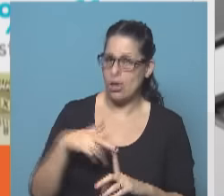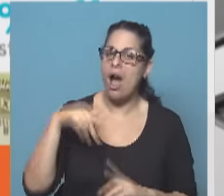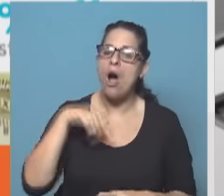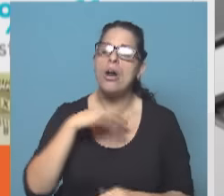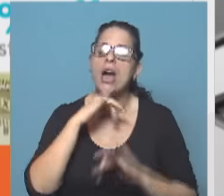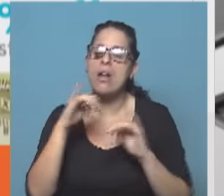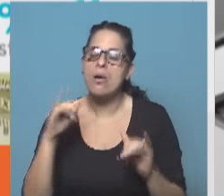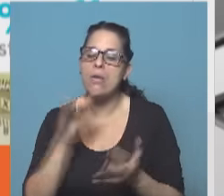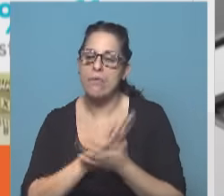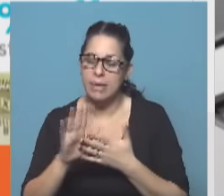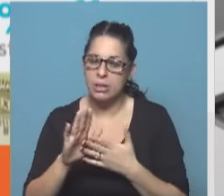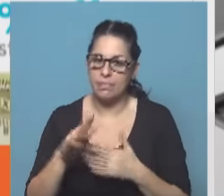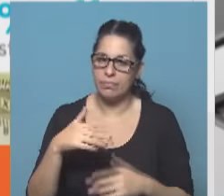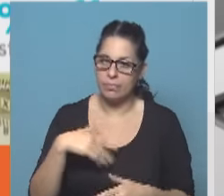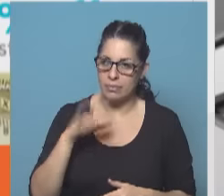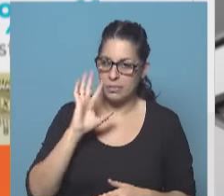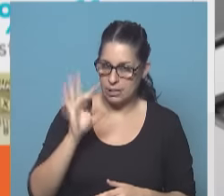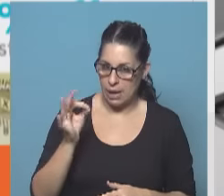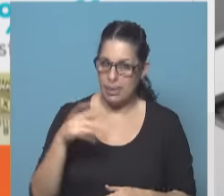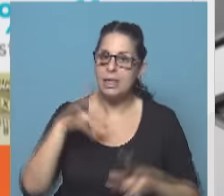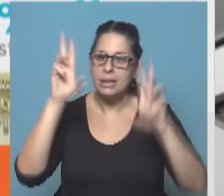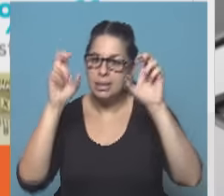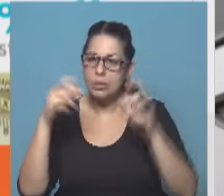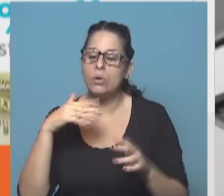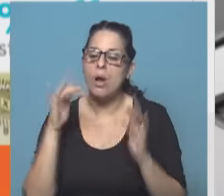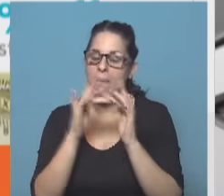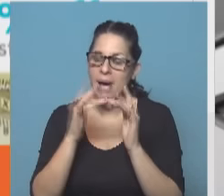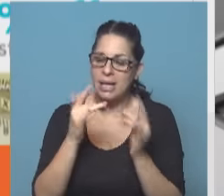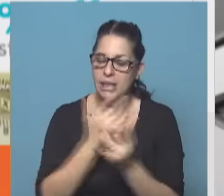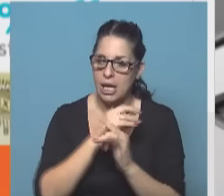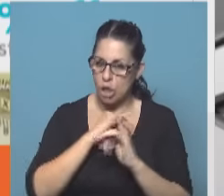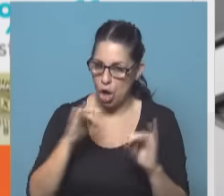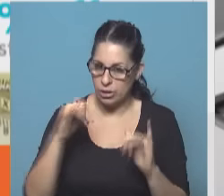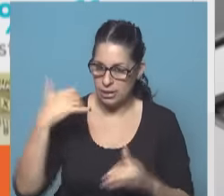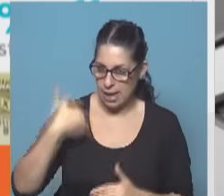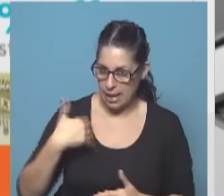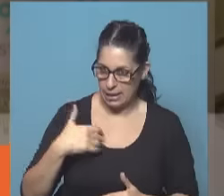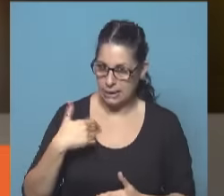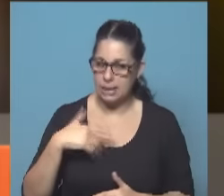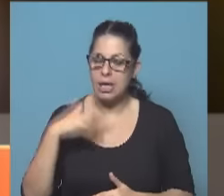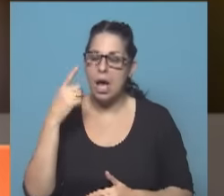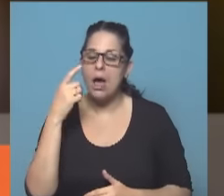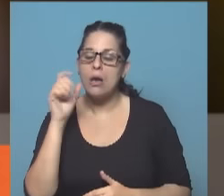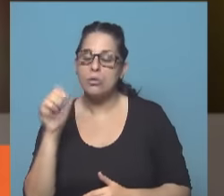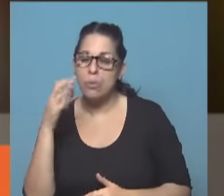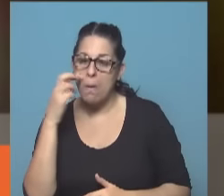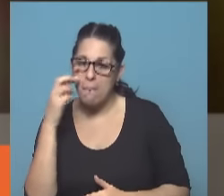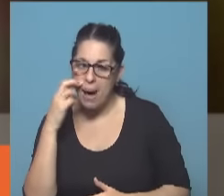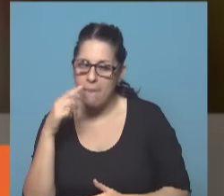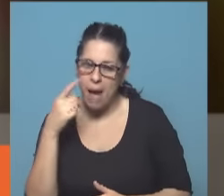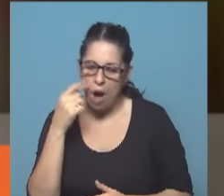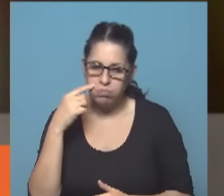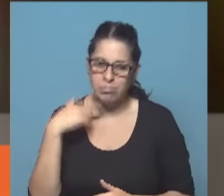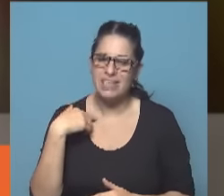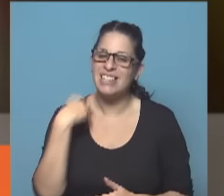acerca de este hombre. Bueno, allí está, es uno de los títulos de una de las páginas de noticias de la Argentina. El padre del tirador de Orlando es youtuber y